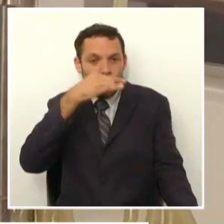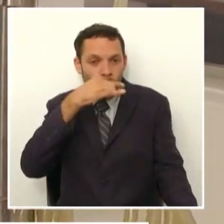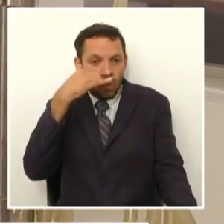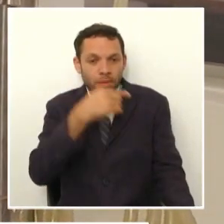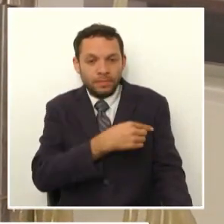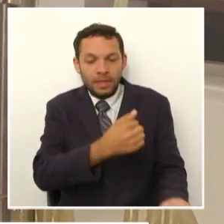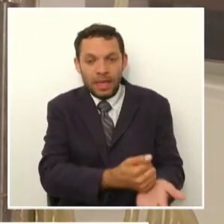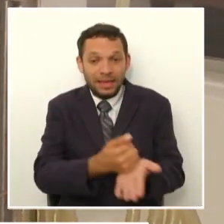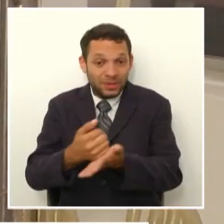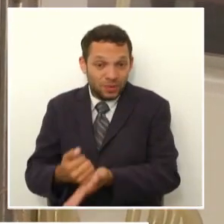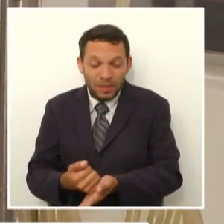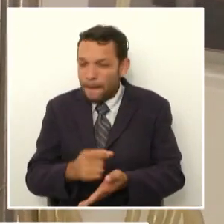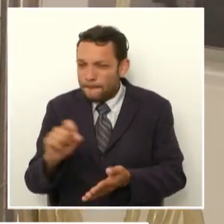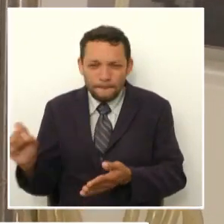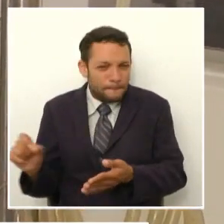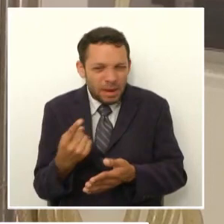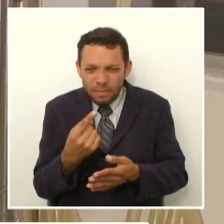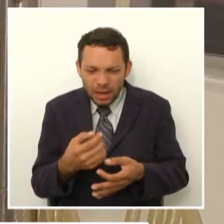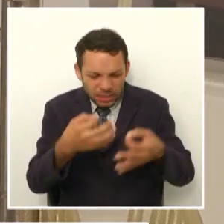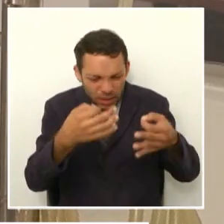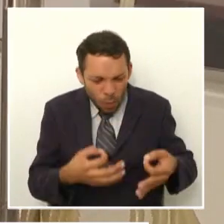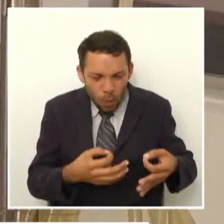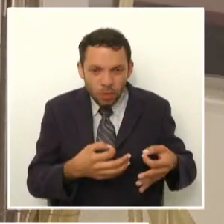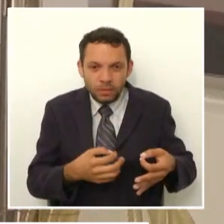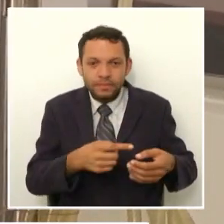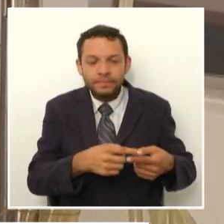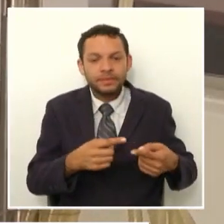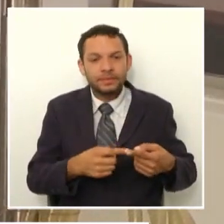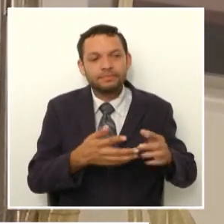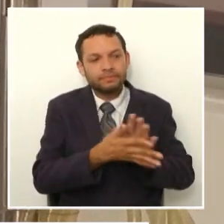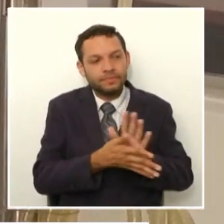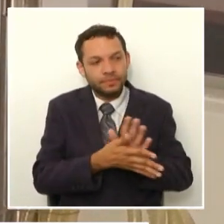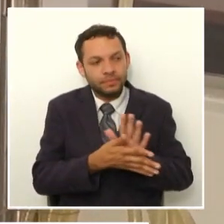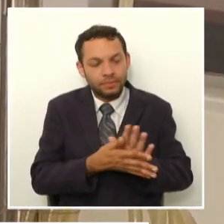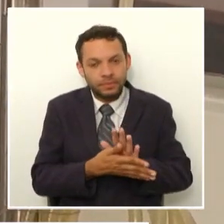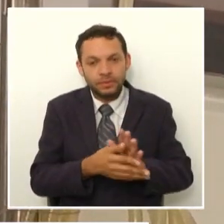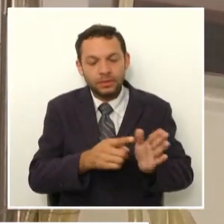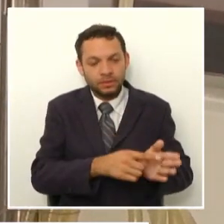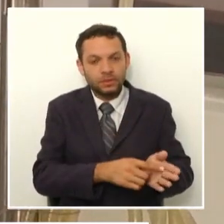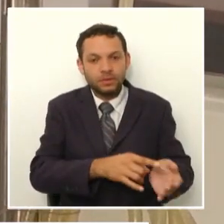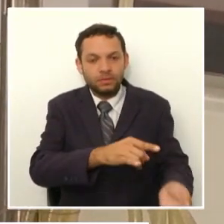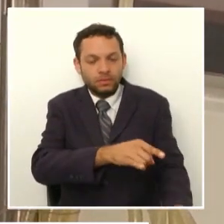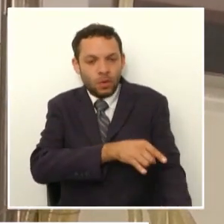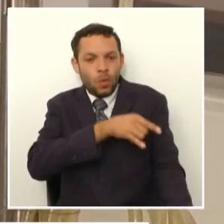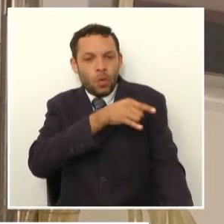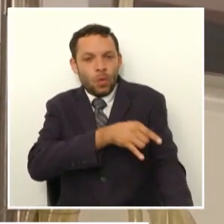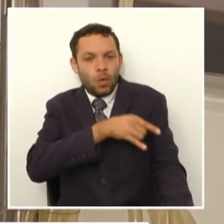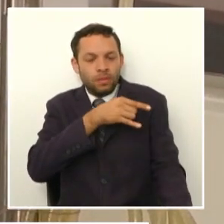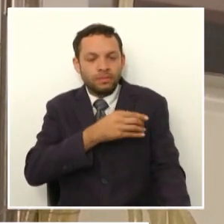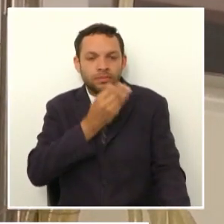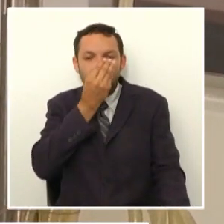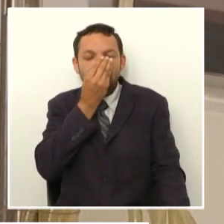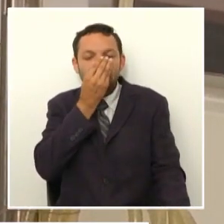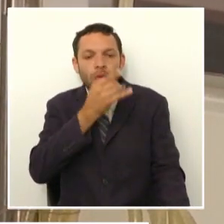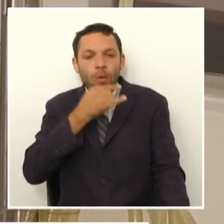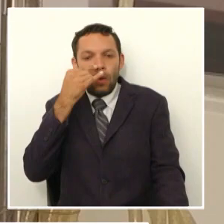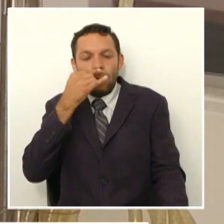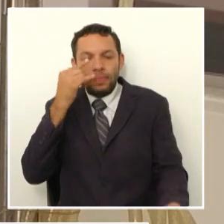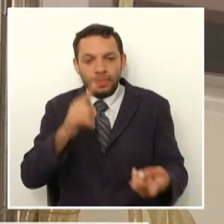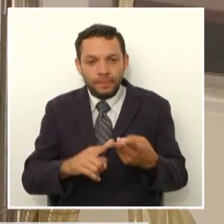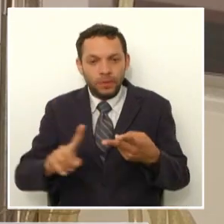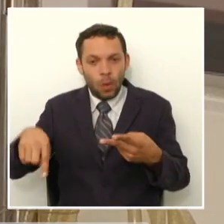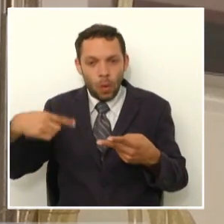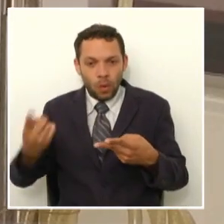Aquí aparecen entonces después toda la serie de ventiladores. El Mar 7, el doctor era el